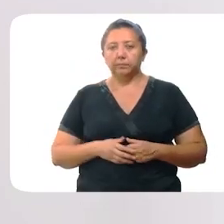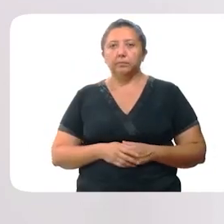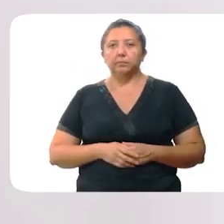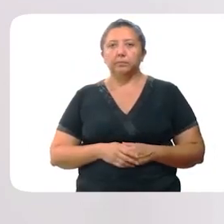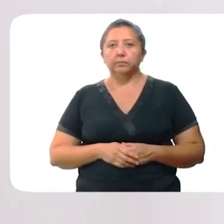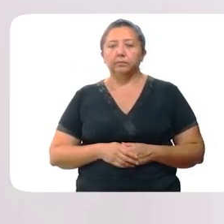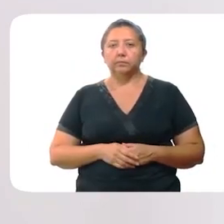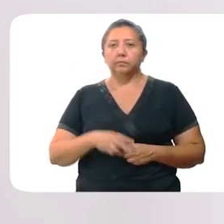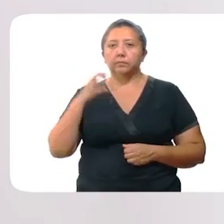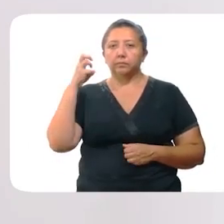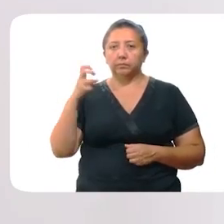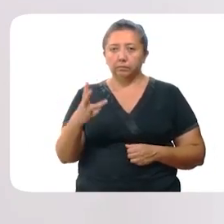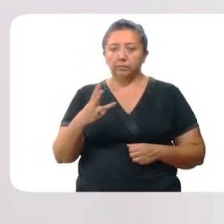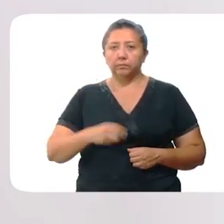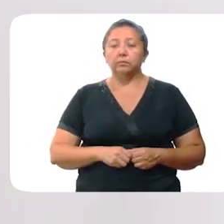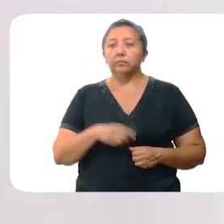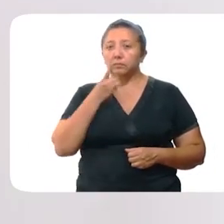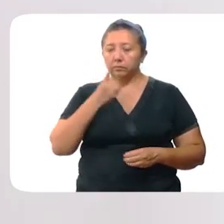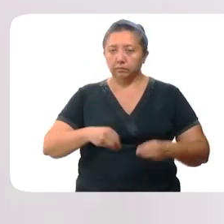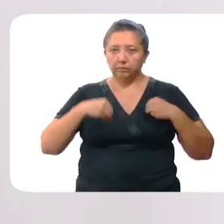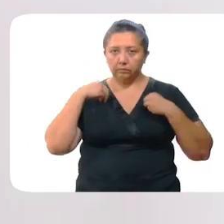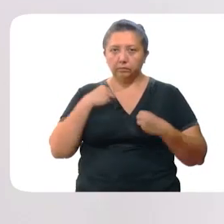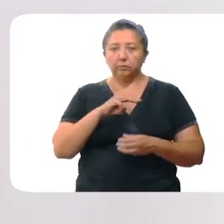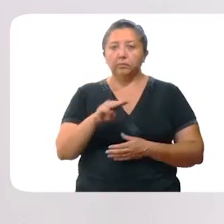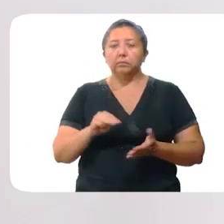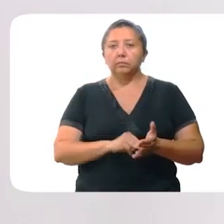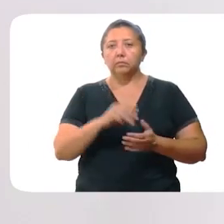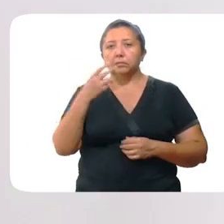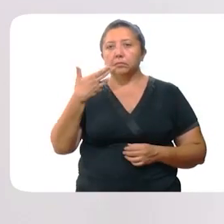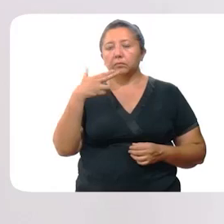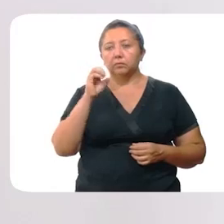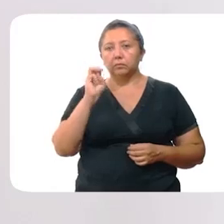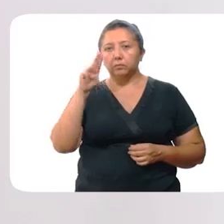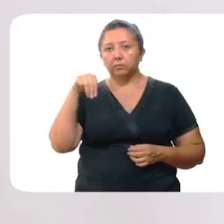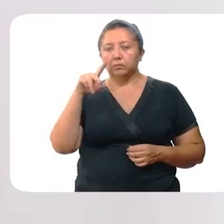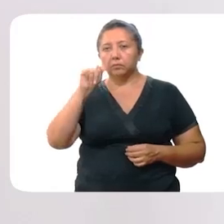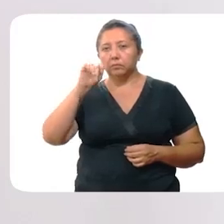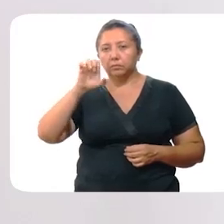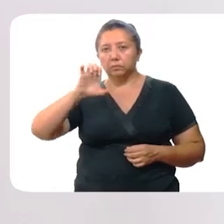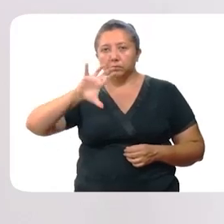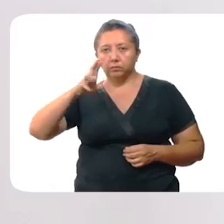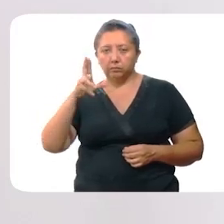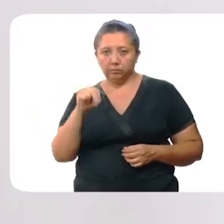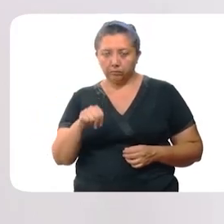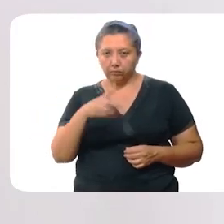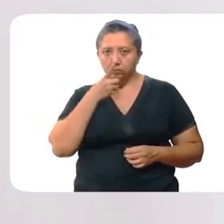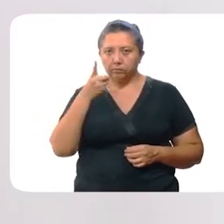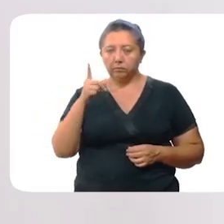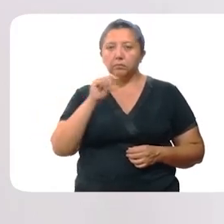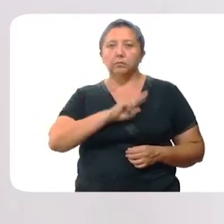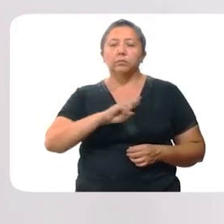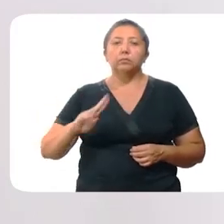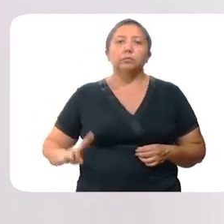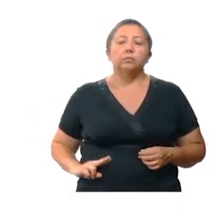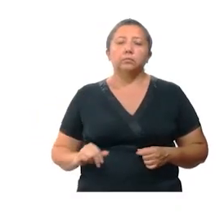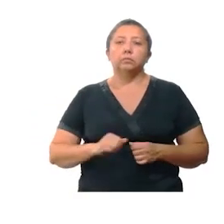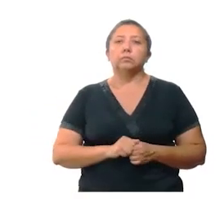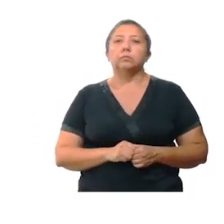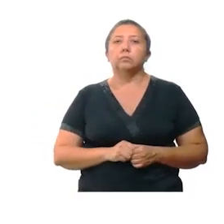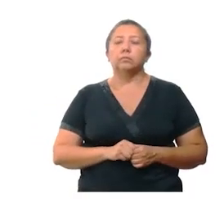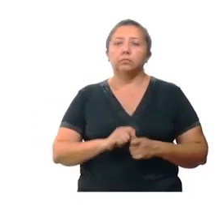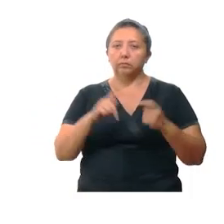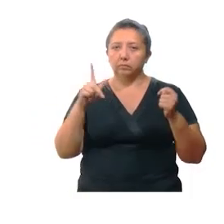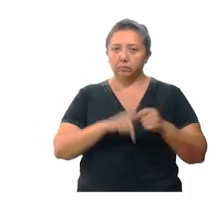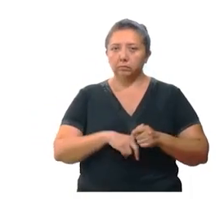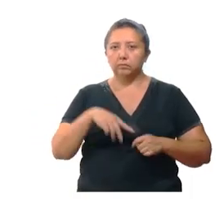crónica. 3 residían en Mérida, 1 en Cusamá, 1 en Jomún, 1 en Tecó, 1 en Tecantó y 1 en Humán.